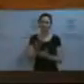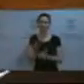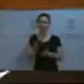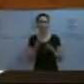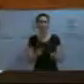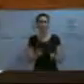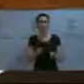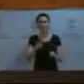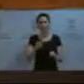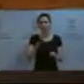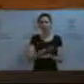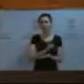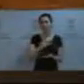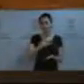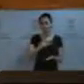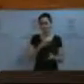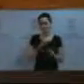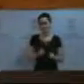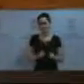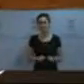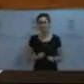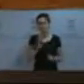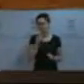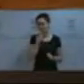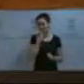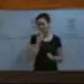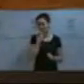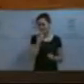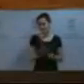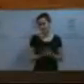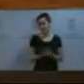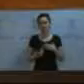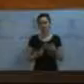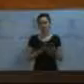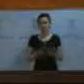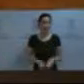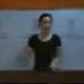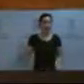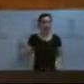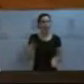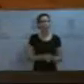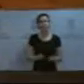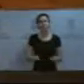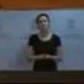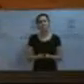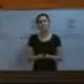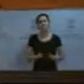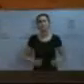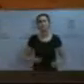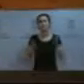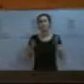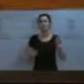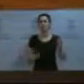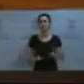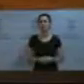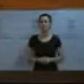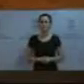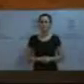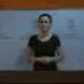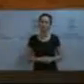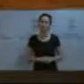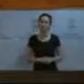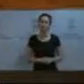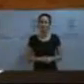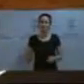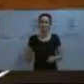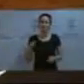en la agenda de este consejero, como se puede comprobar. De nuevo, puede comprobar, ya no es la primera vez que ocurre, que a través de